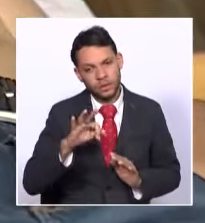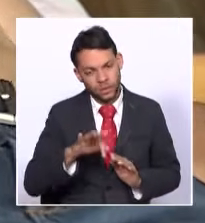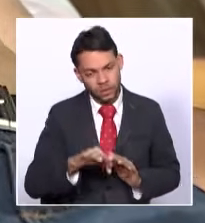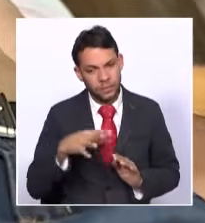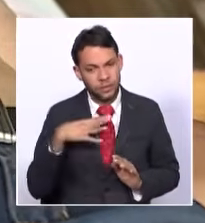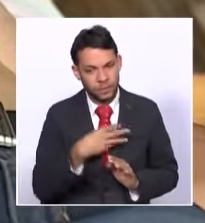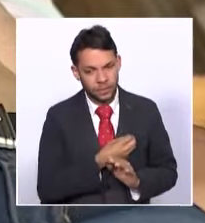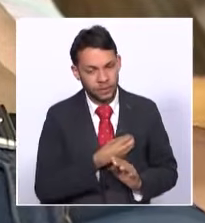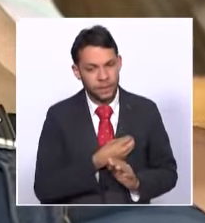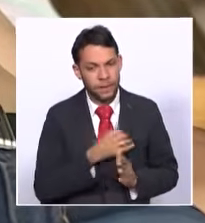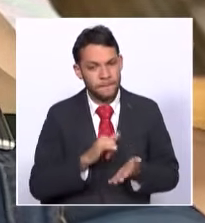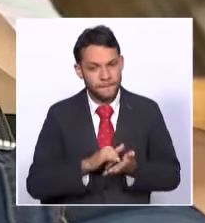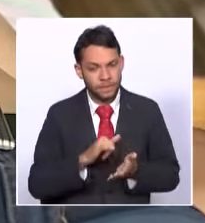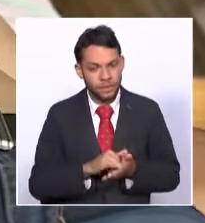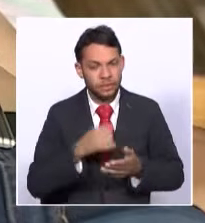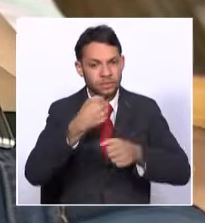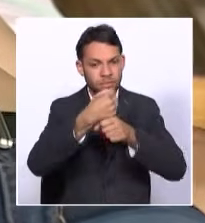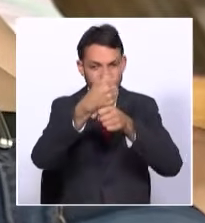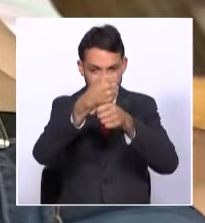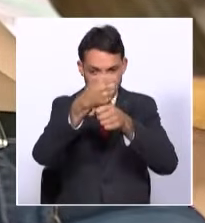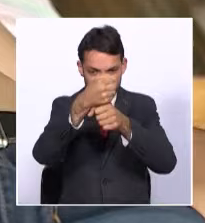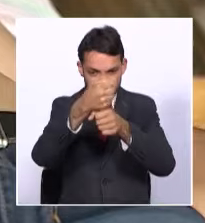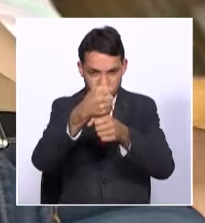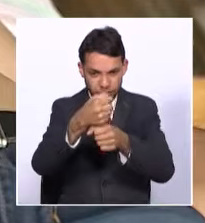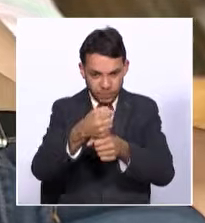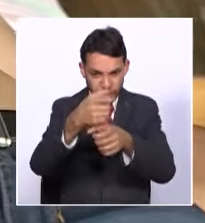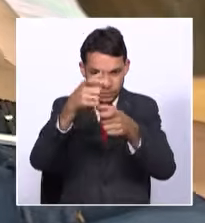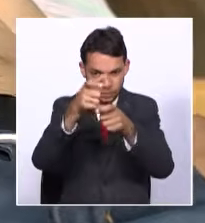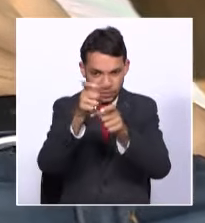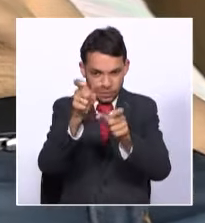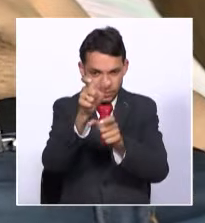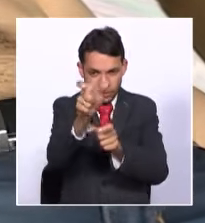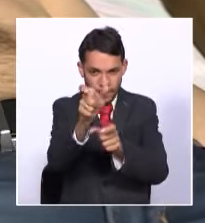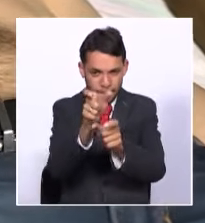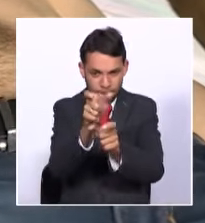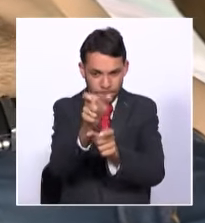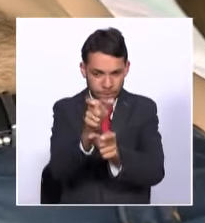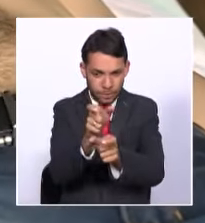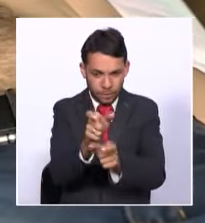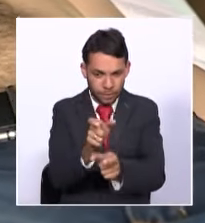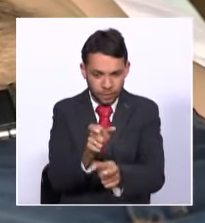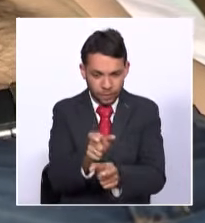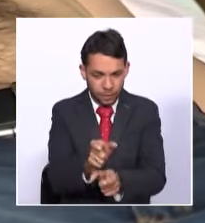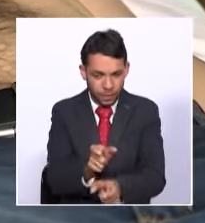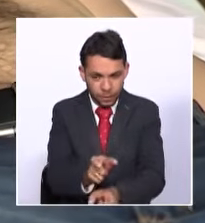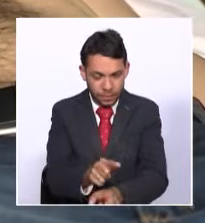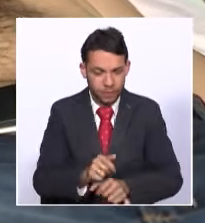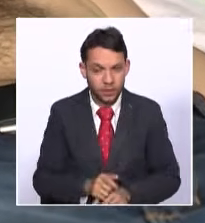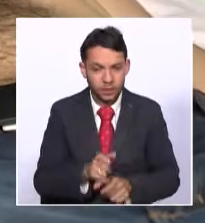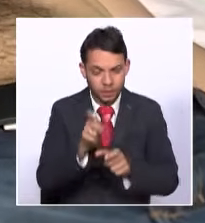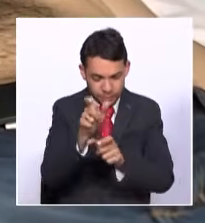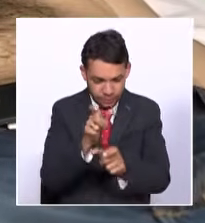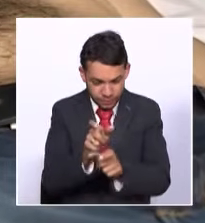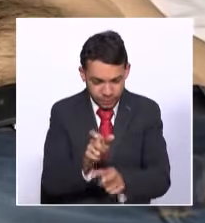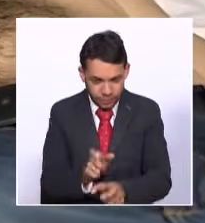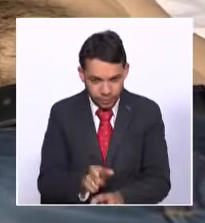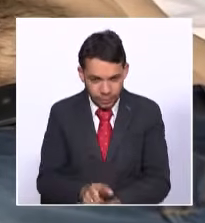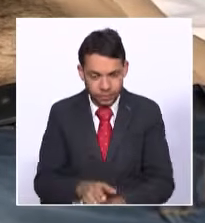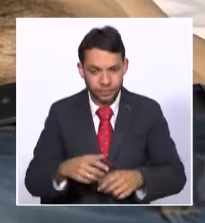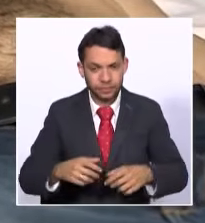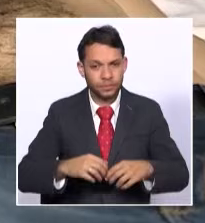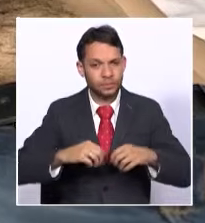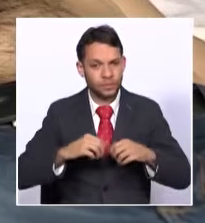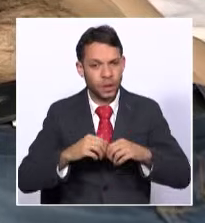estoy haciendo aquí una compresión a nivel de donde se inserta el bíceps. ¿Sí? El bíceps es